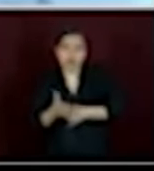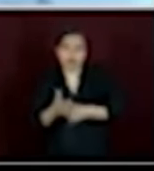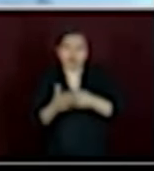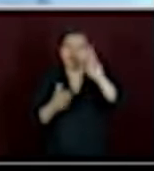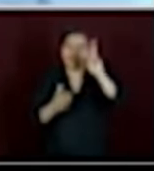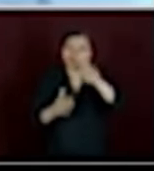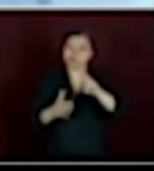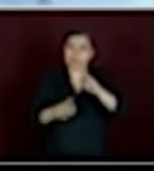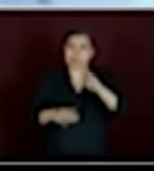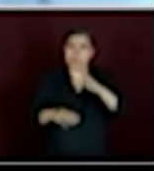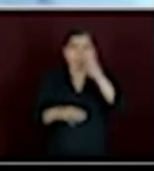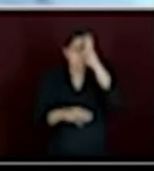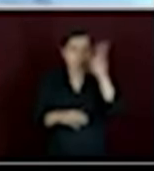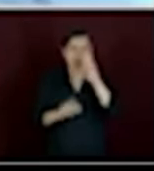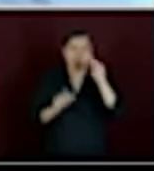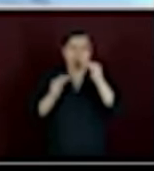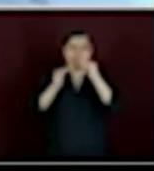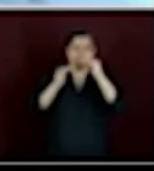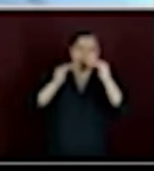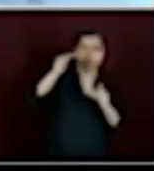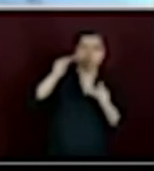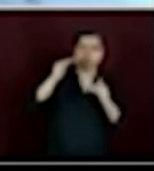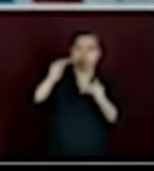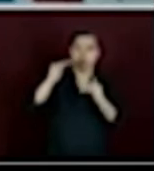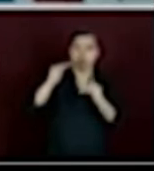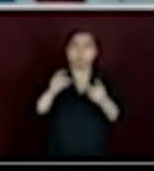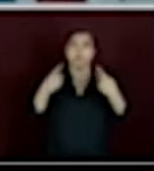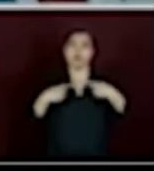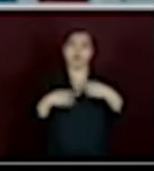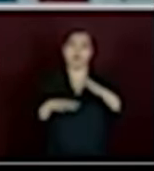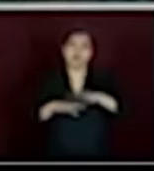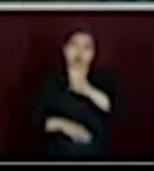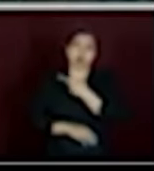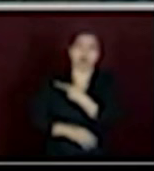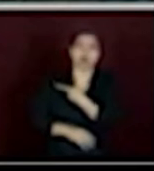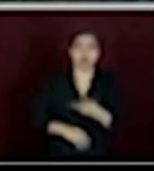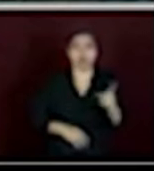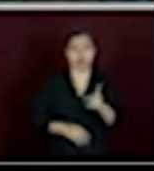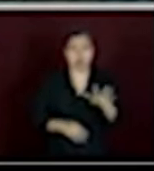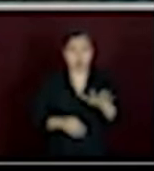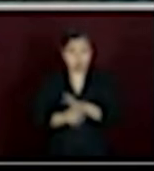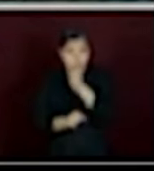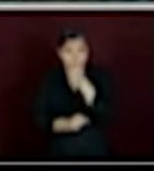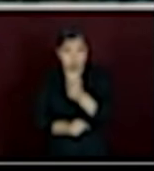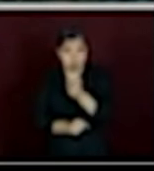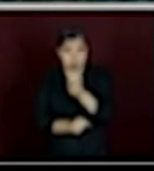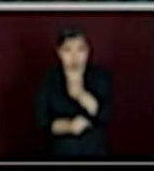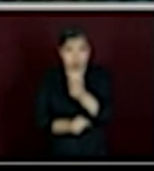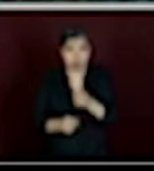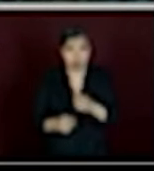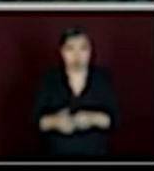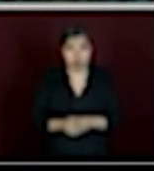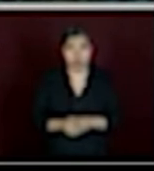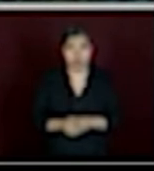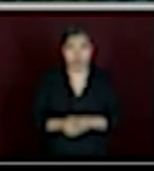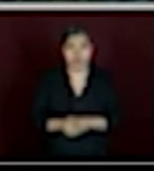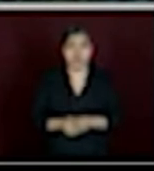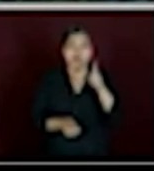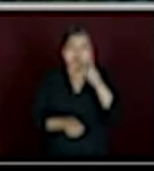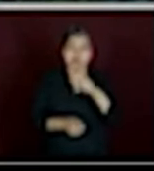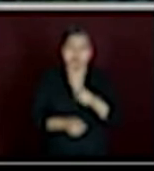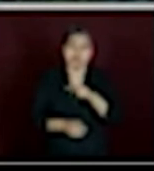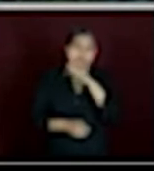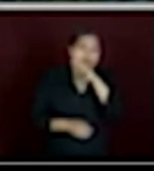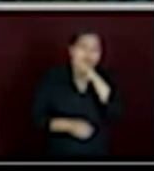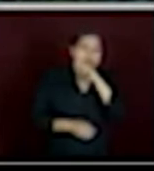ahuyentar ese entusiasmo de votación? Hablo de no solamente de para tu partido, sino en general para la contienda y los candidatos en